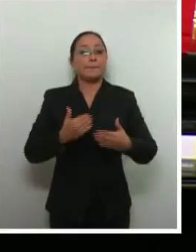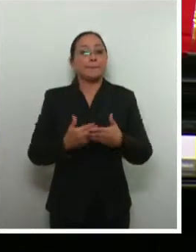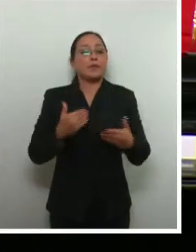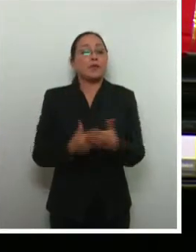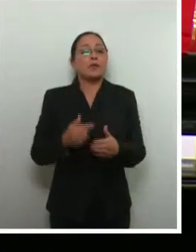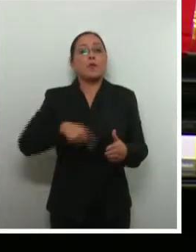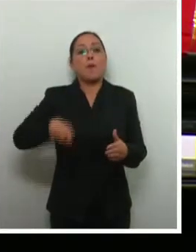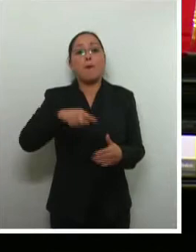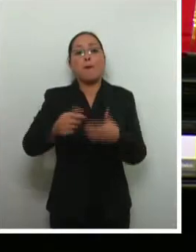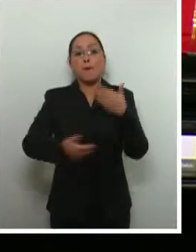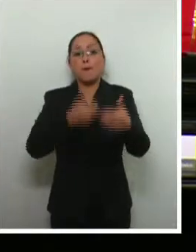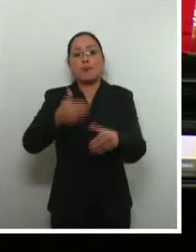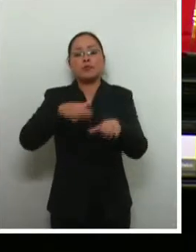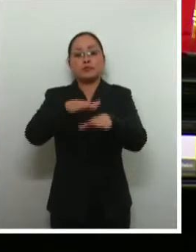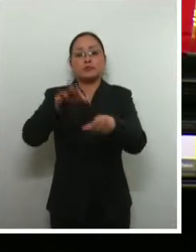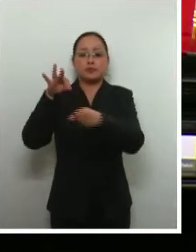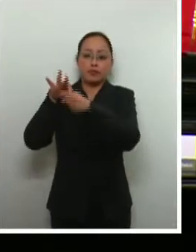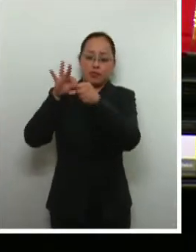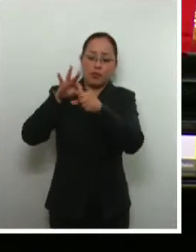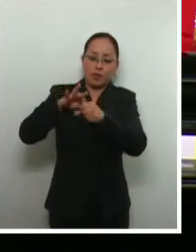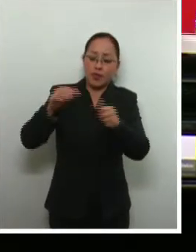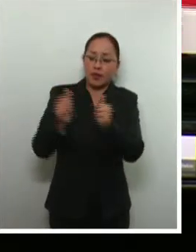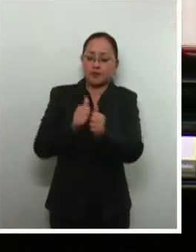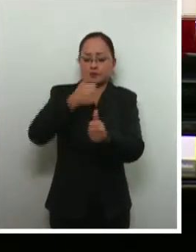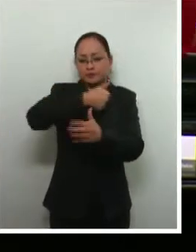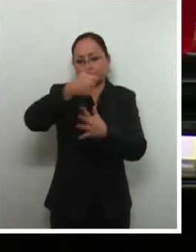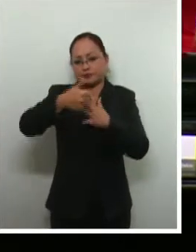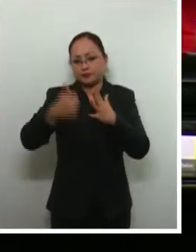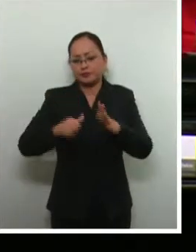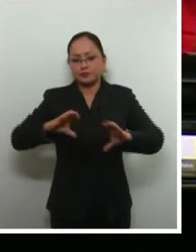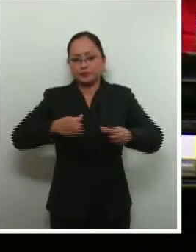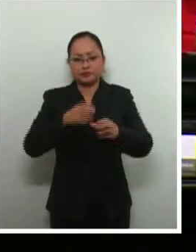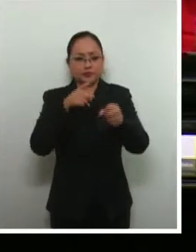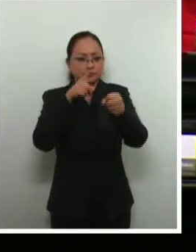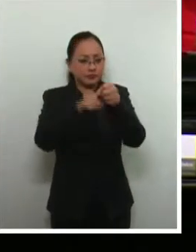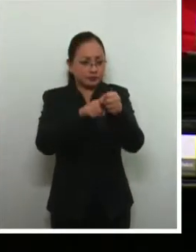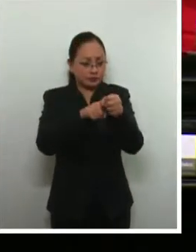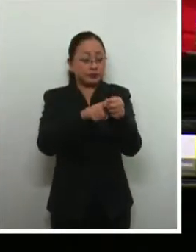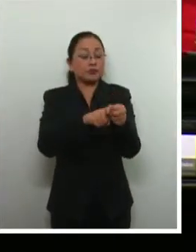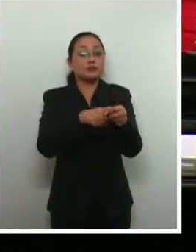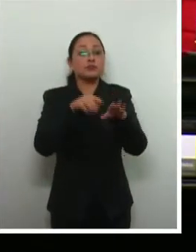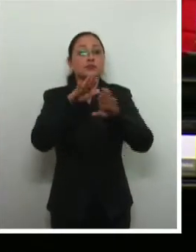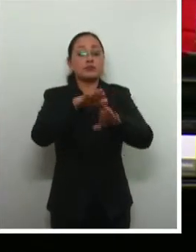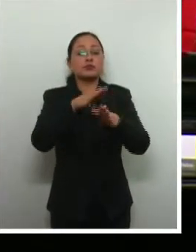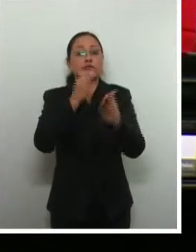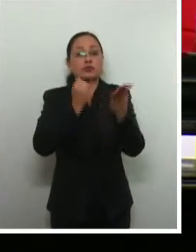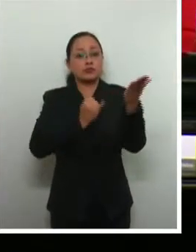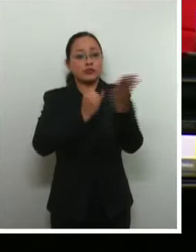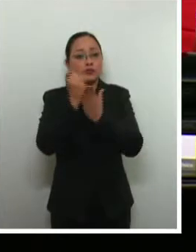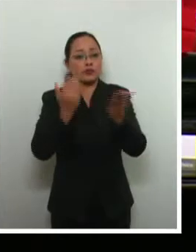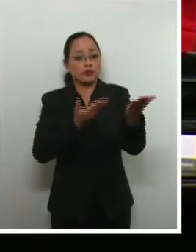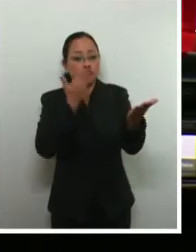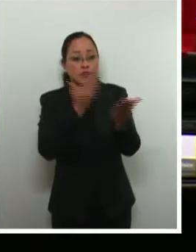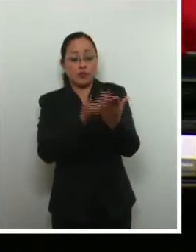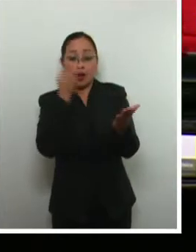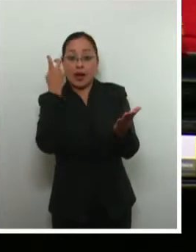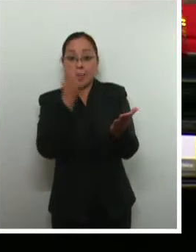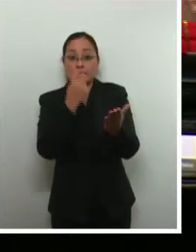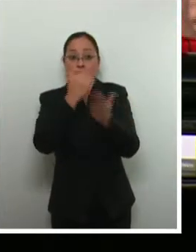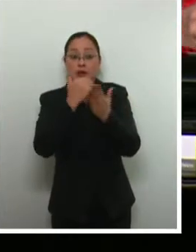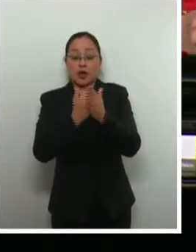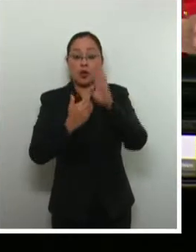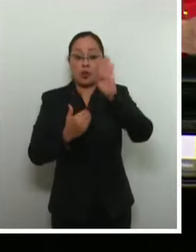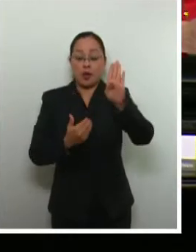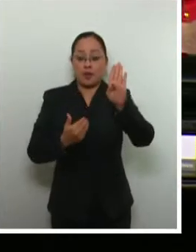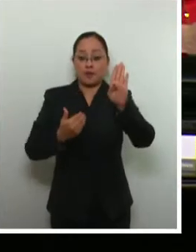continuación procederemos a recoger la votación nominal en los términos del dictamen del apartado